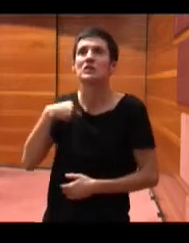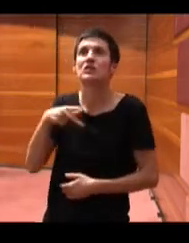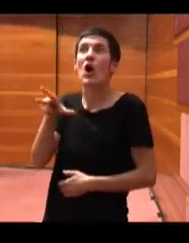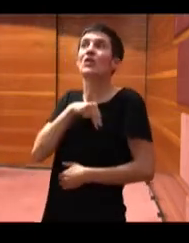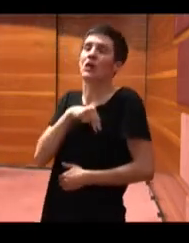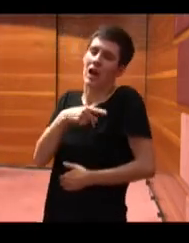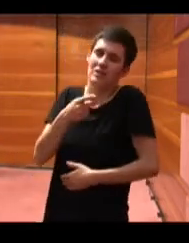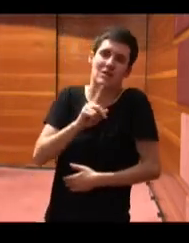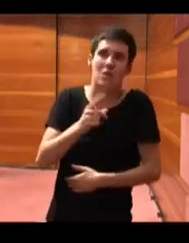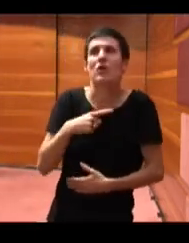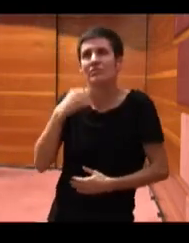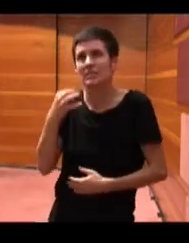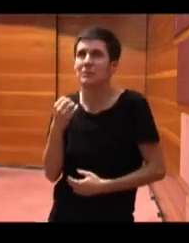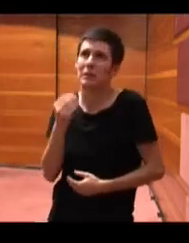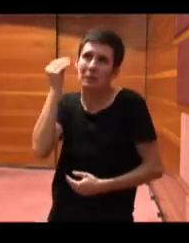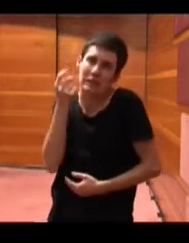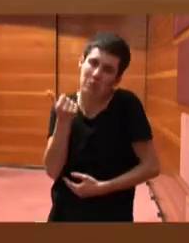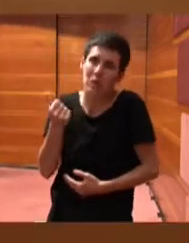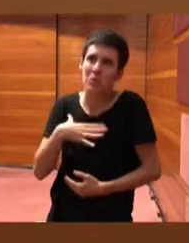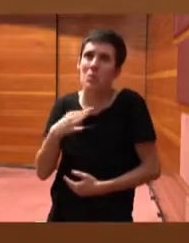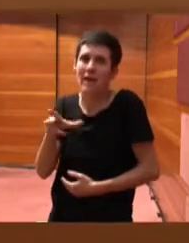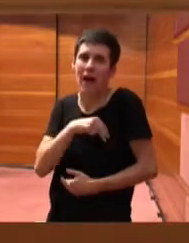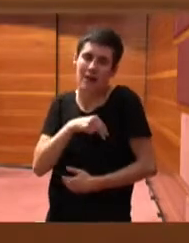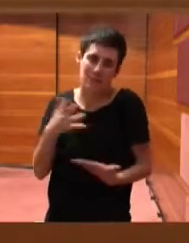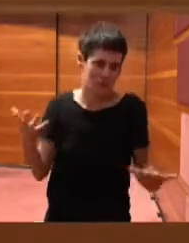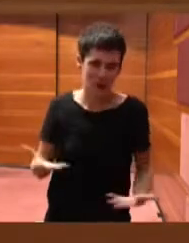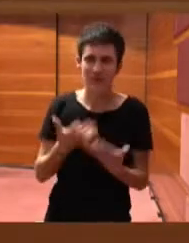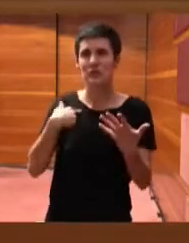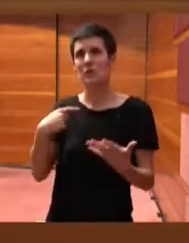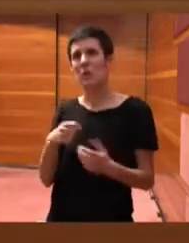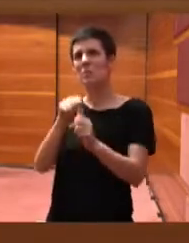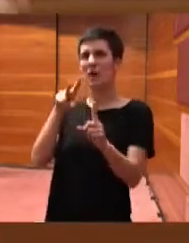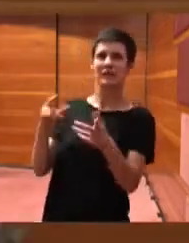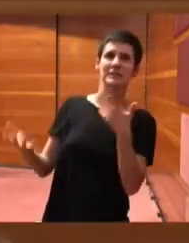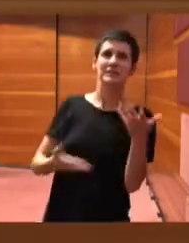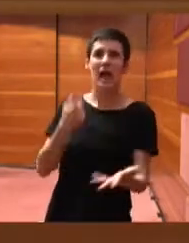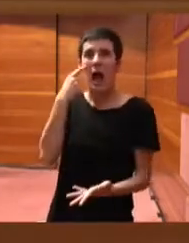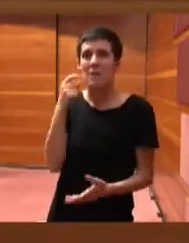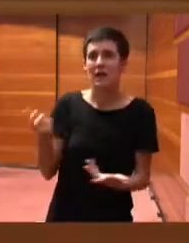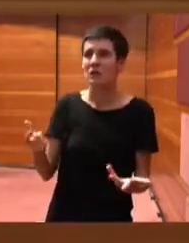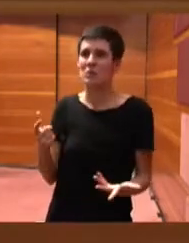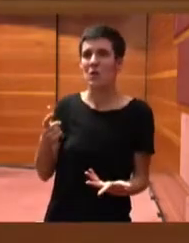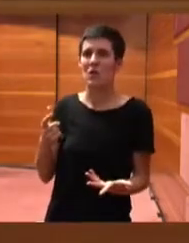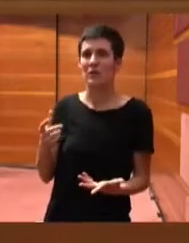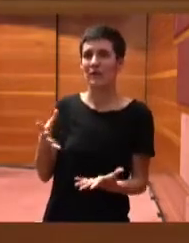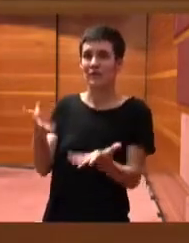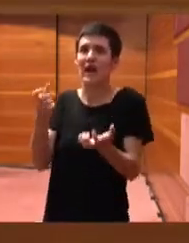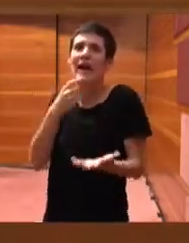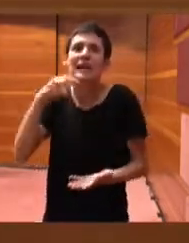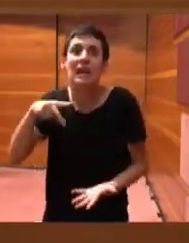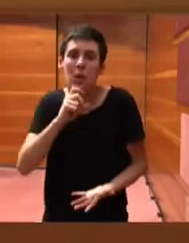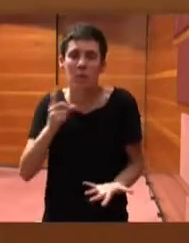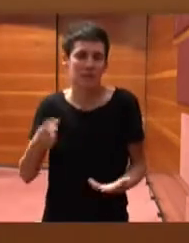siempre piensas que vas a ganar aunque tengas solamente un décimo, pero lo miras de esa forma, ¿no? Como, bueno, a ver cuál es el resultado, sin más.